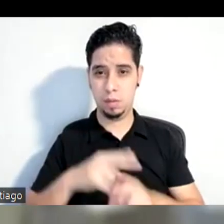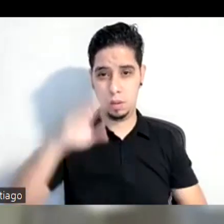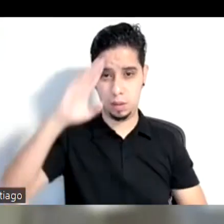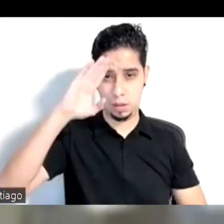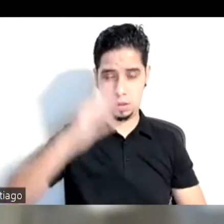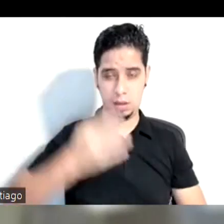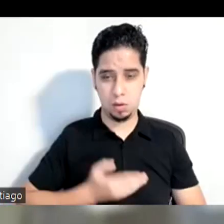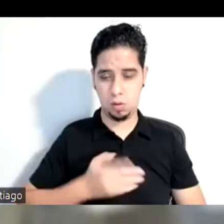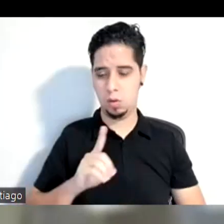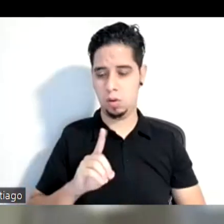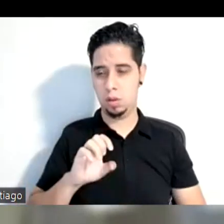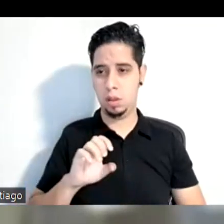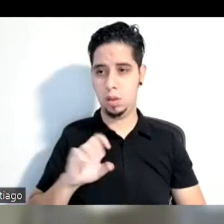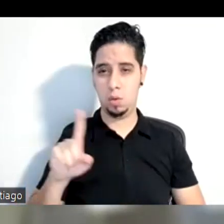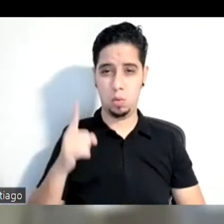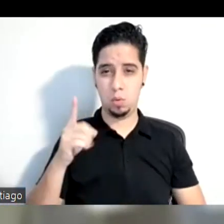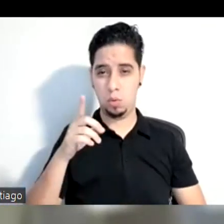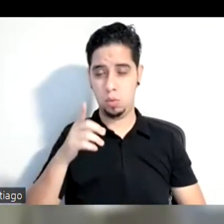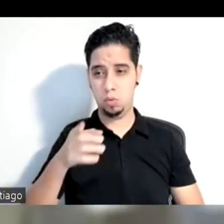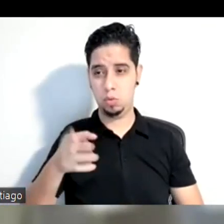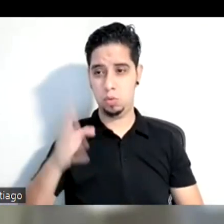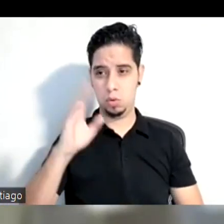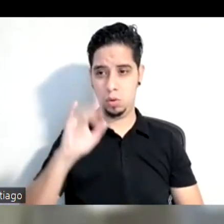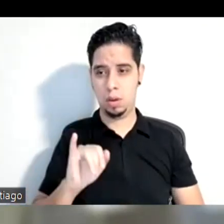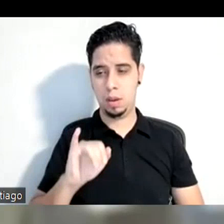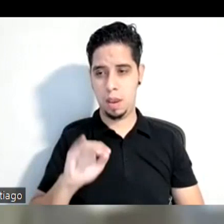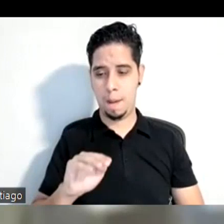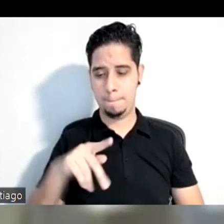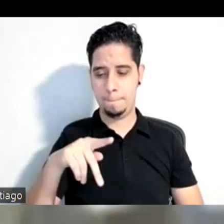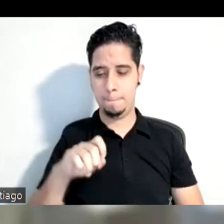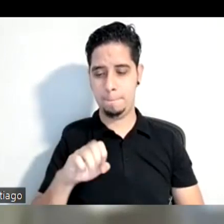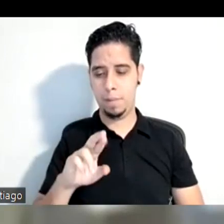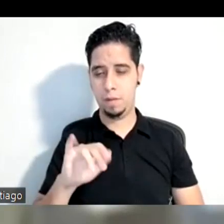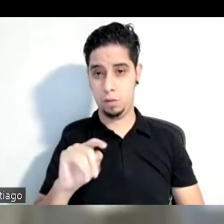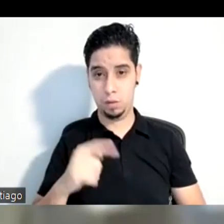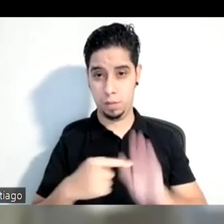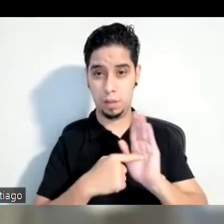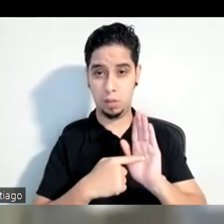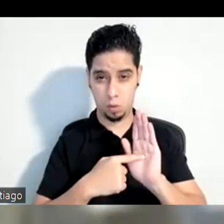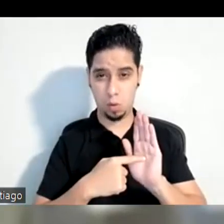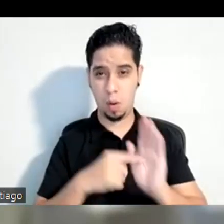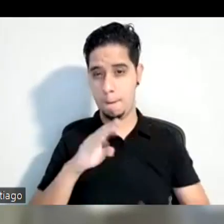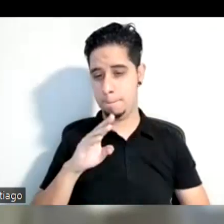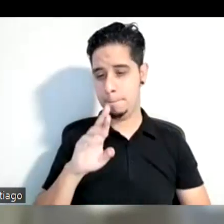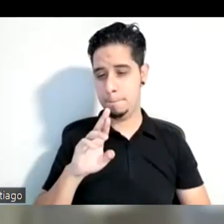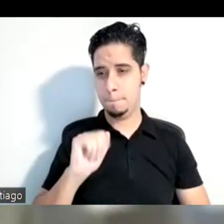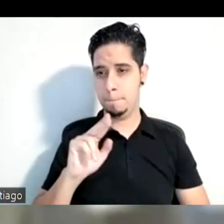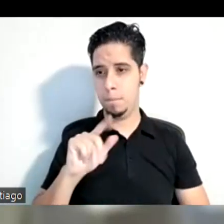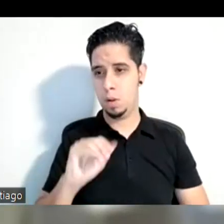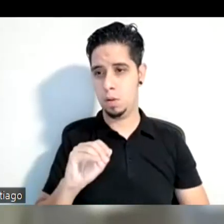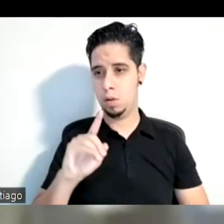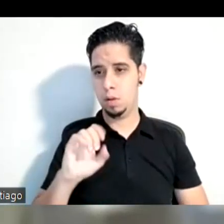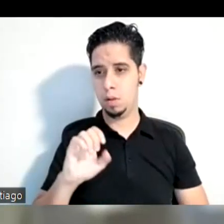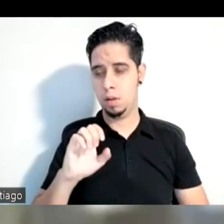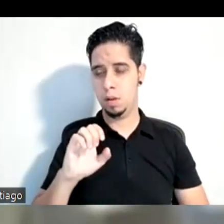Sí. De hecho, se presentó en Puerto Rico, en Bellas Artes, con Pablo Castillo y un elenco de primera hace muchos años